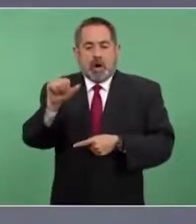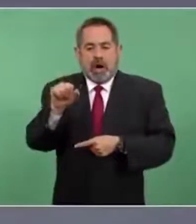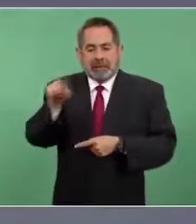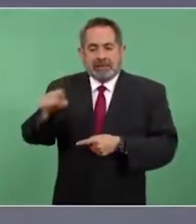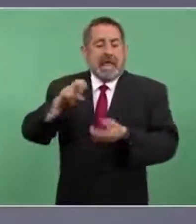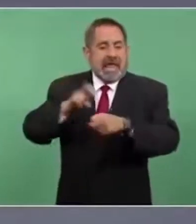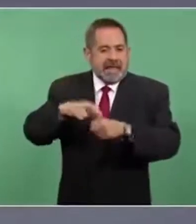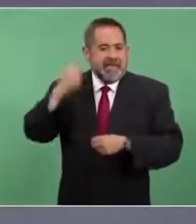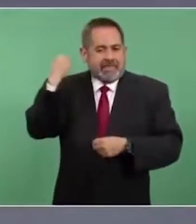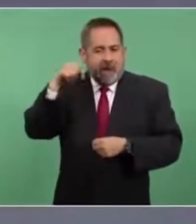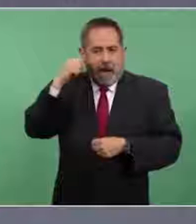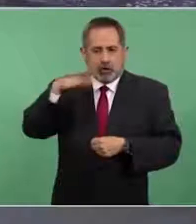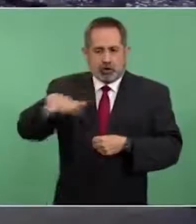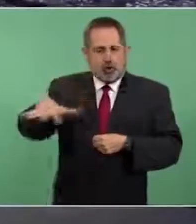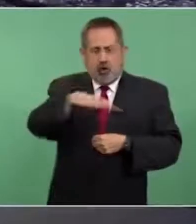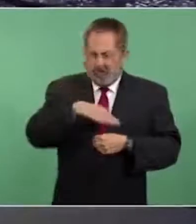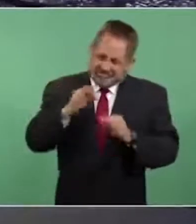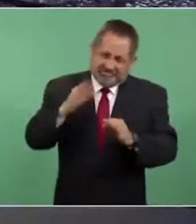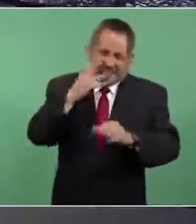Paraíso, Tabasco.